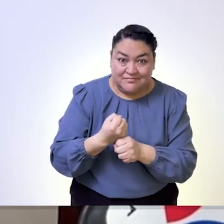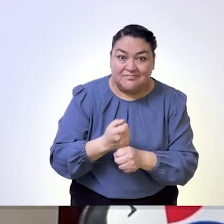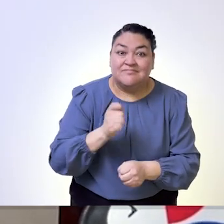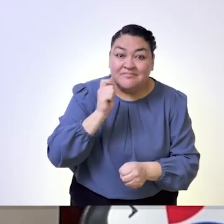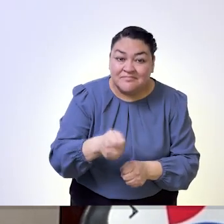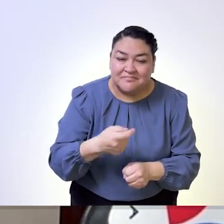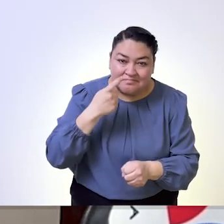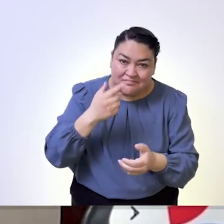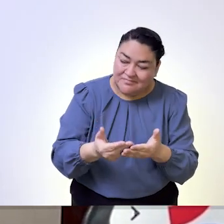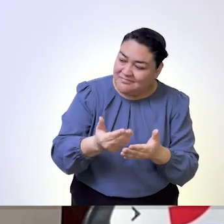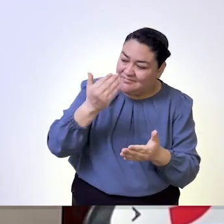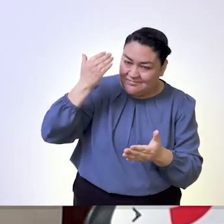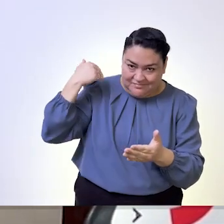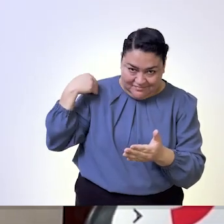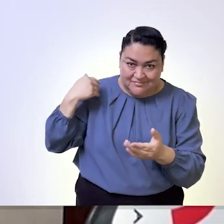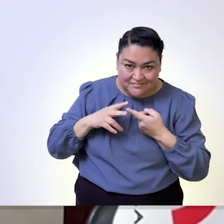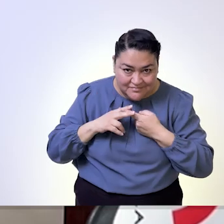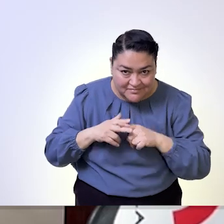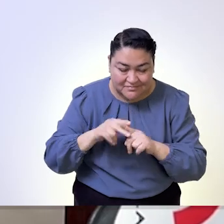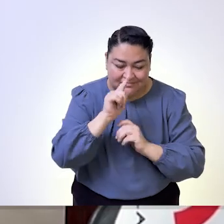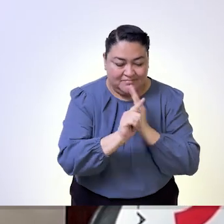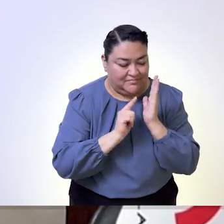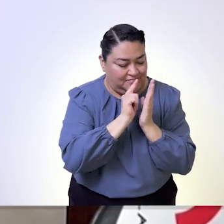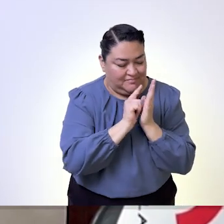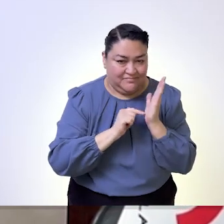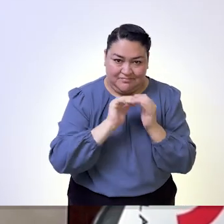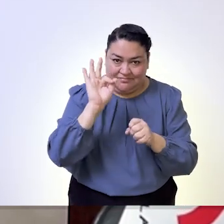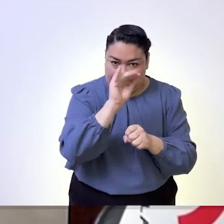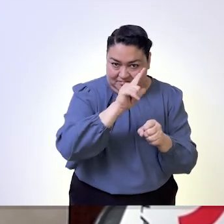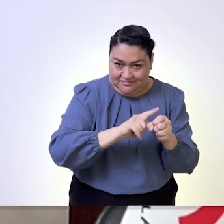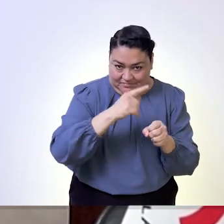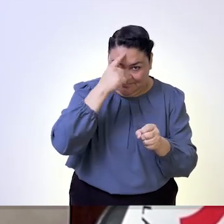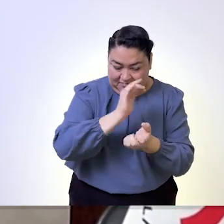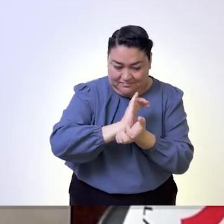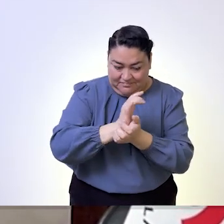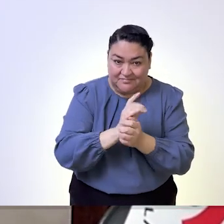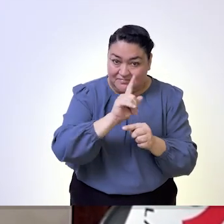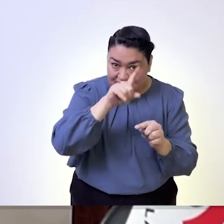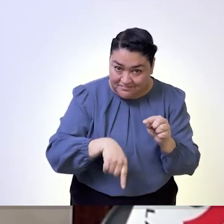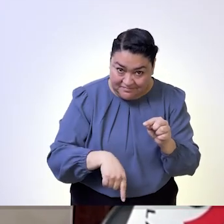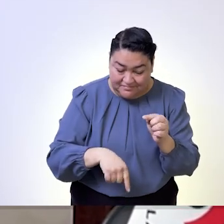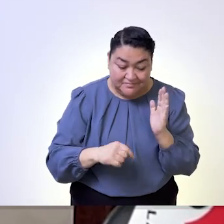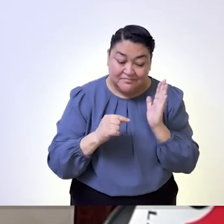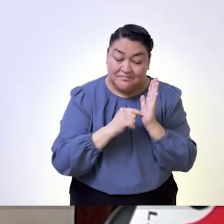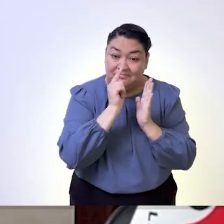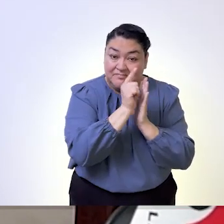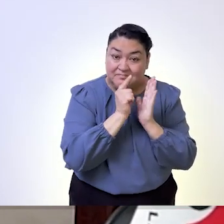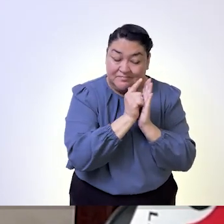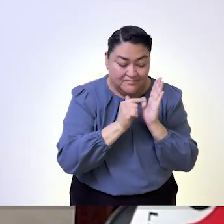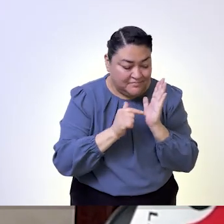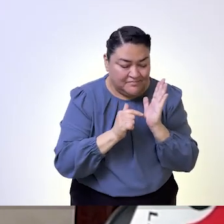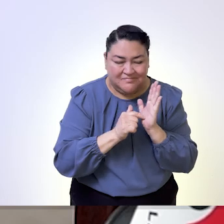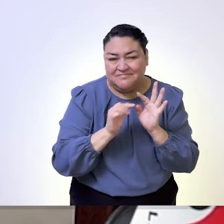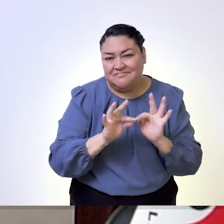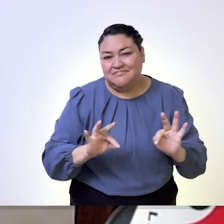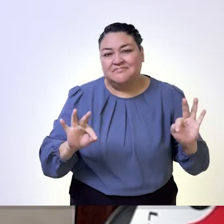los cuales, a partir, como bien referías, de la expedición de la Ley Federal para Prevenir y Eliminar la Discriminación, que ha sido